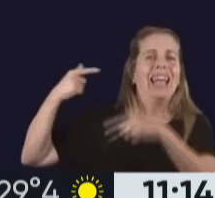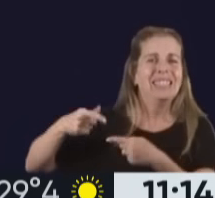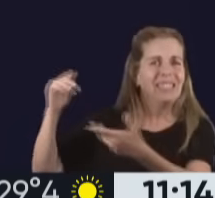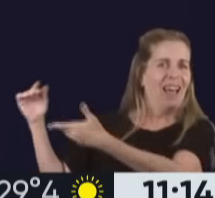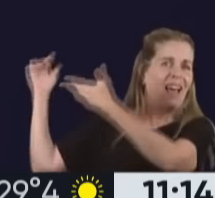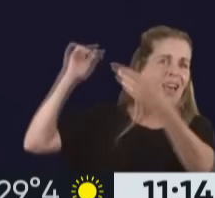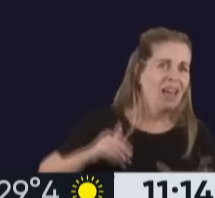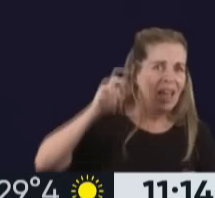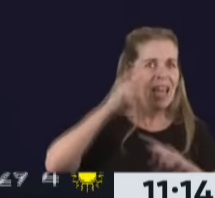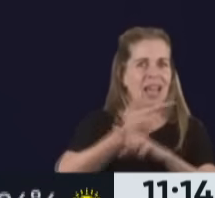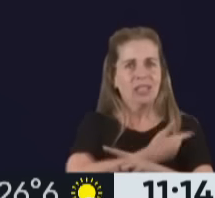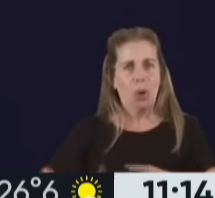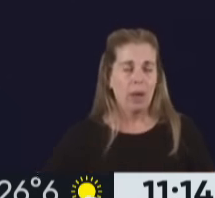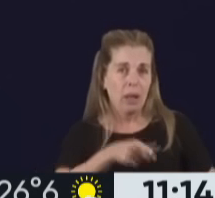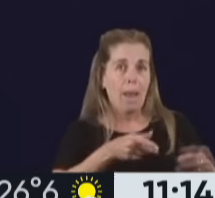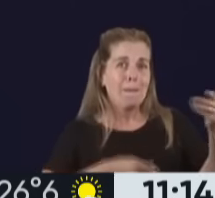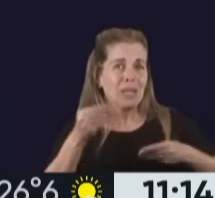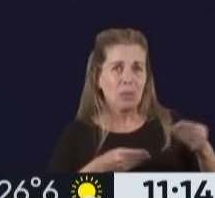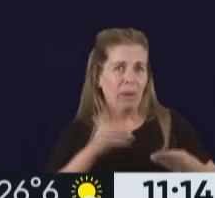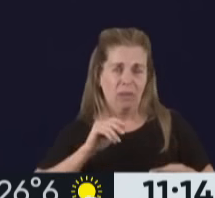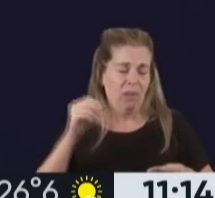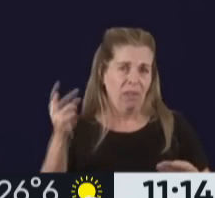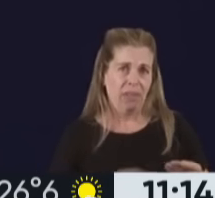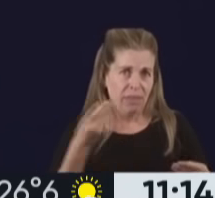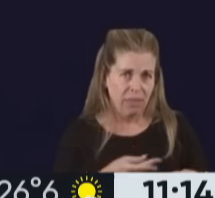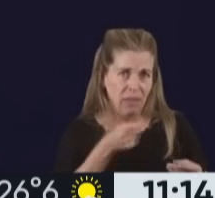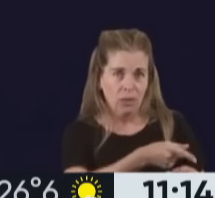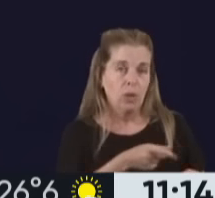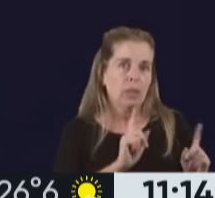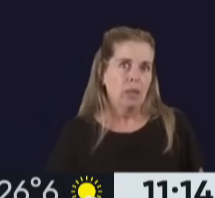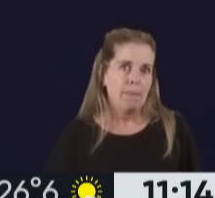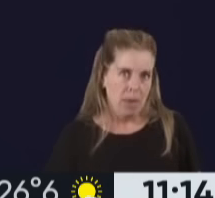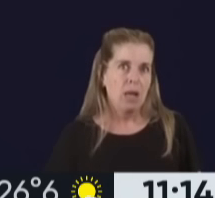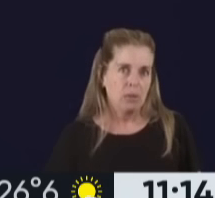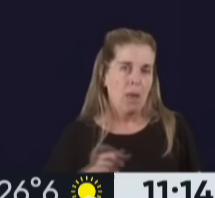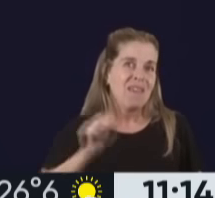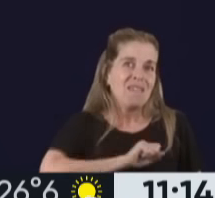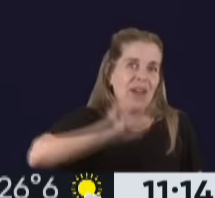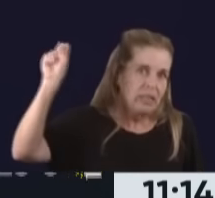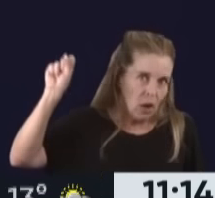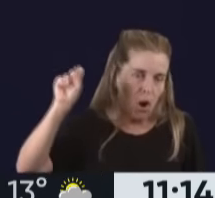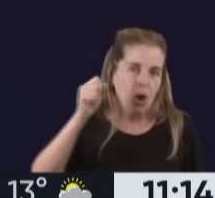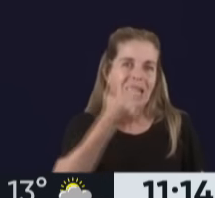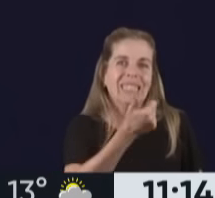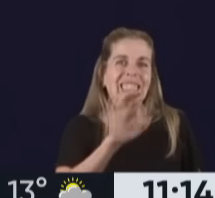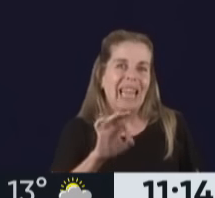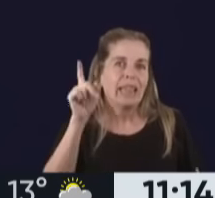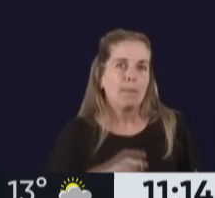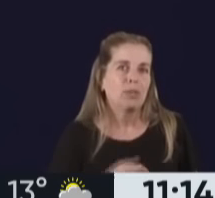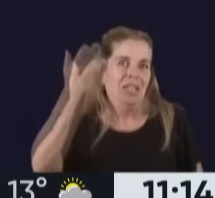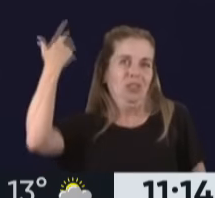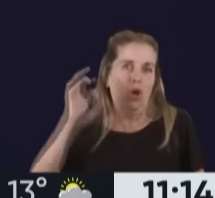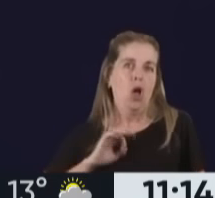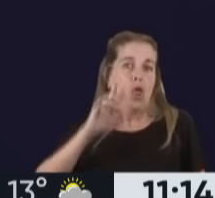que era ese presupuesto marcaba una inflación para todo 2023 de 60%. La inflación terminó siendo